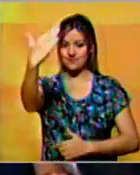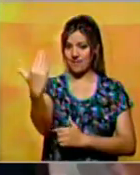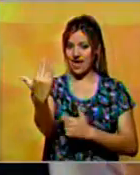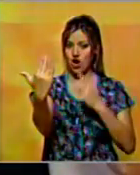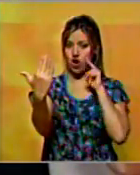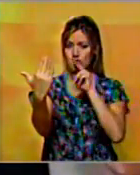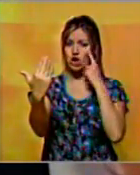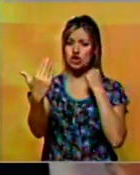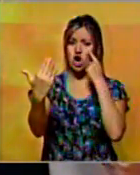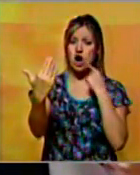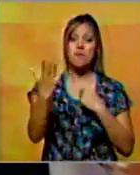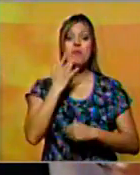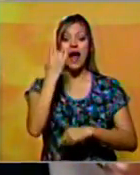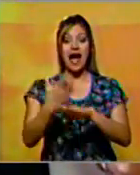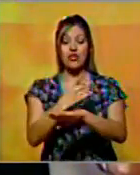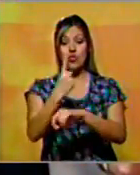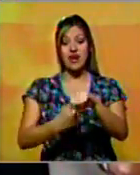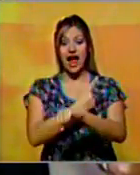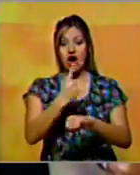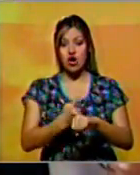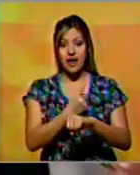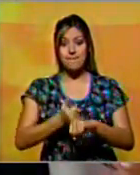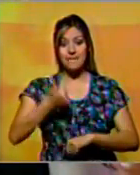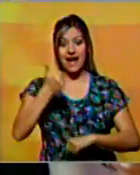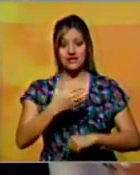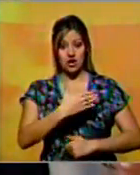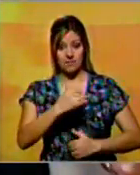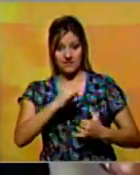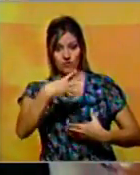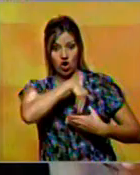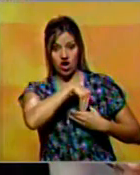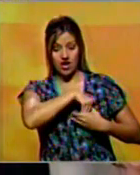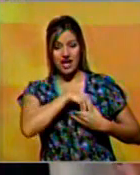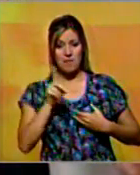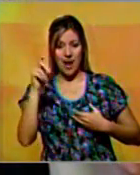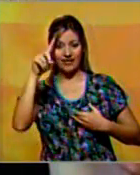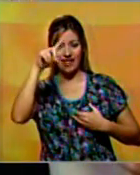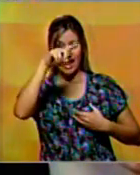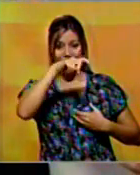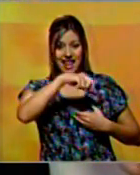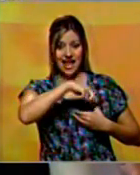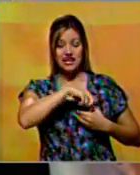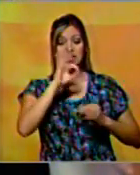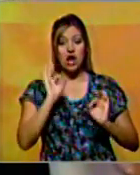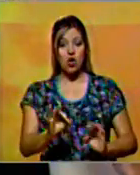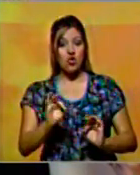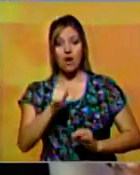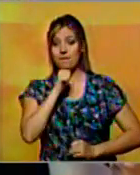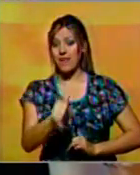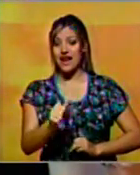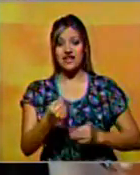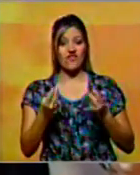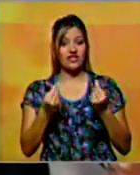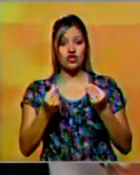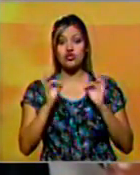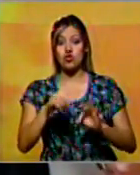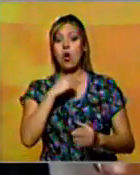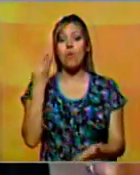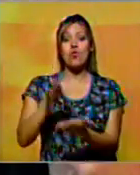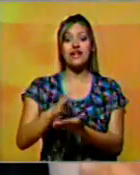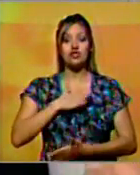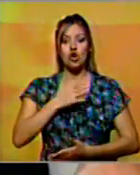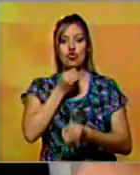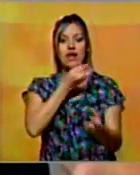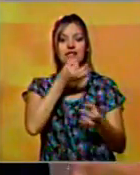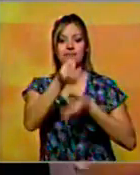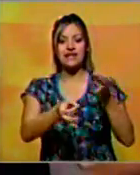llorar. Si duraba una hora más con esas prótesis y con esa bacteria que tenía, me hubiese dado una asepsia y estuviese muerta, no estuviese aquí